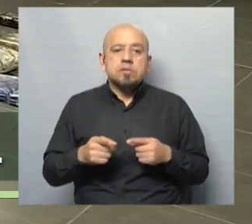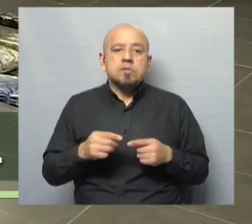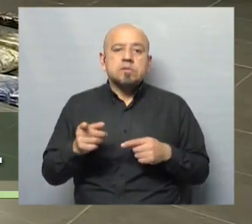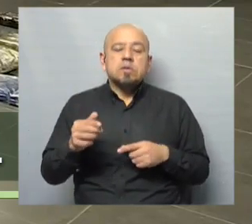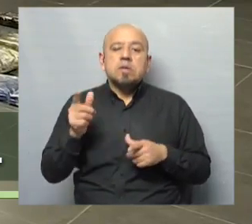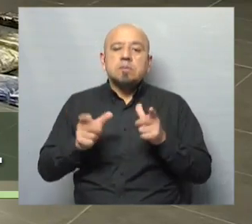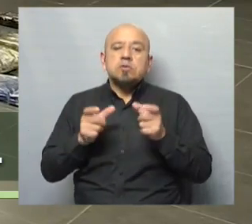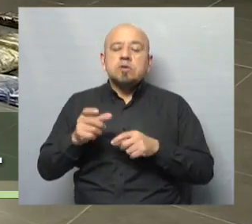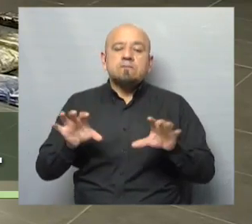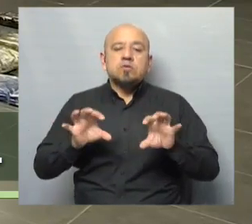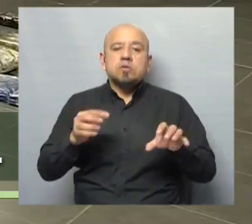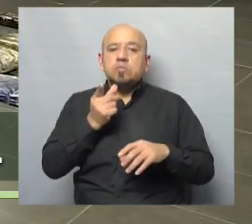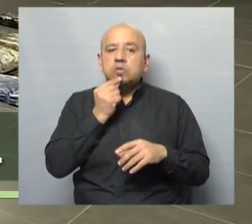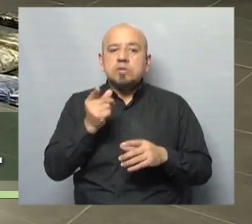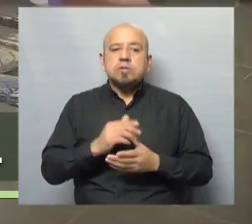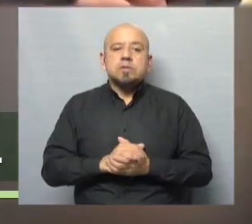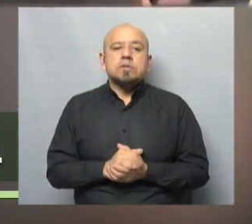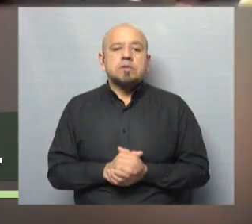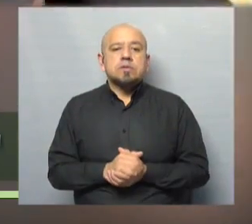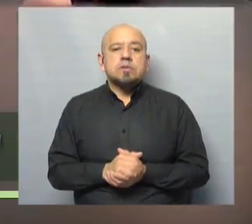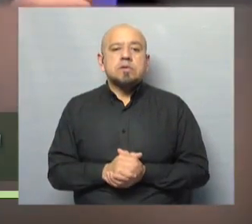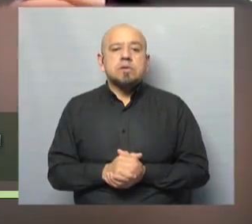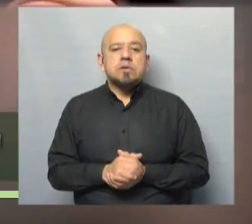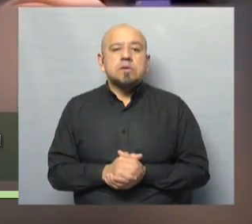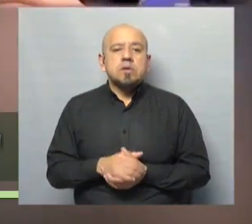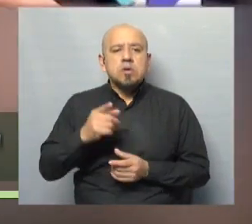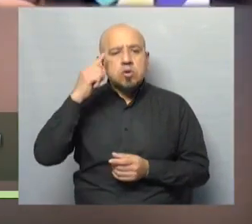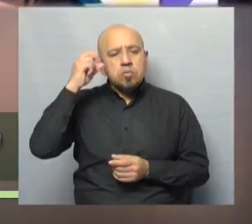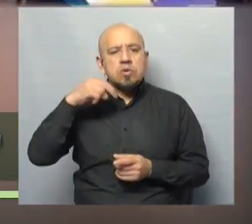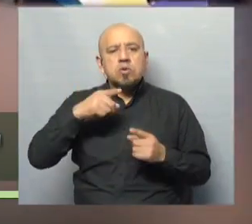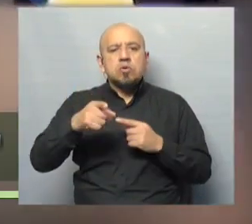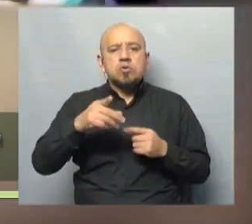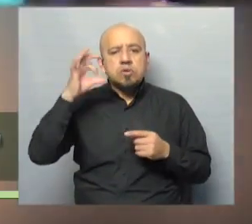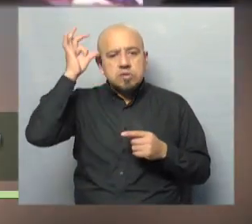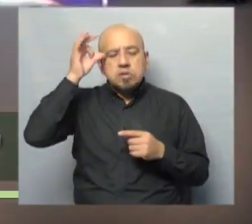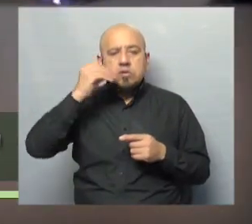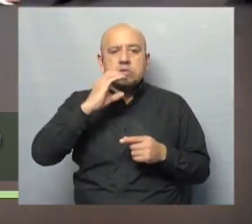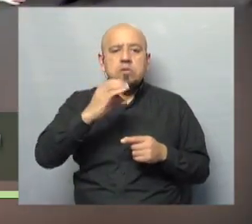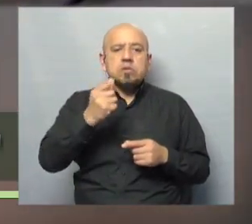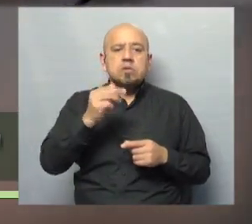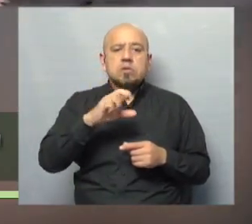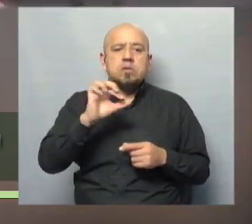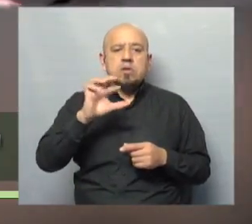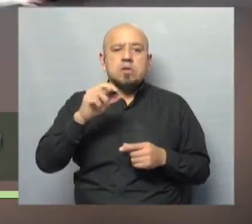ministerio del interior en el hospital policial y opinión le merece la situación del senador charles carrera